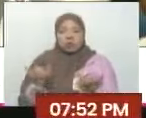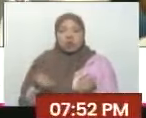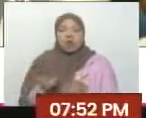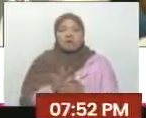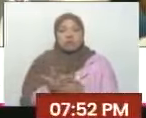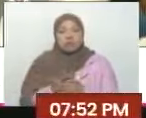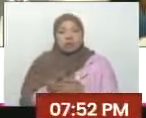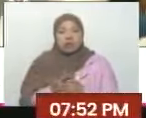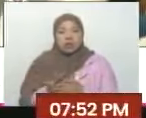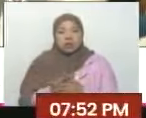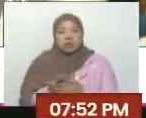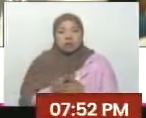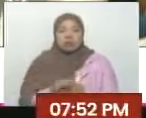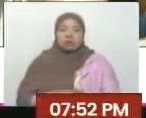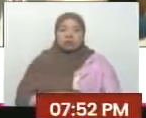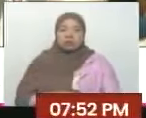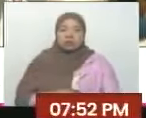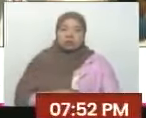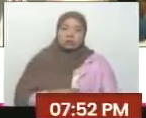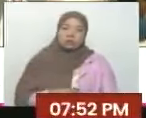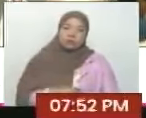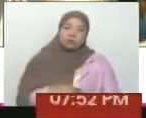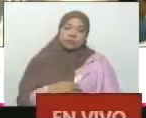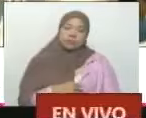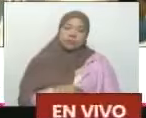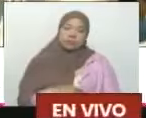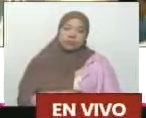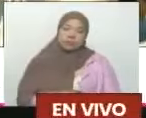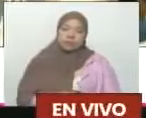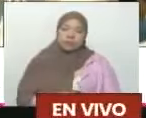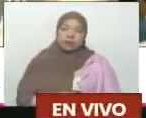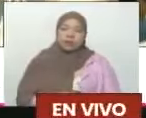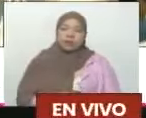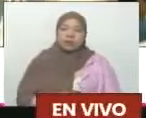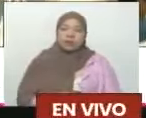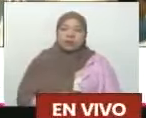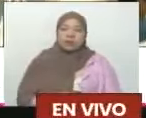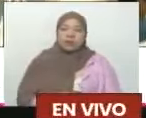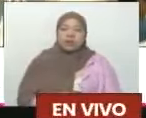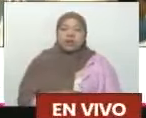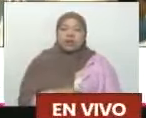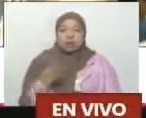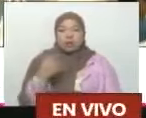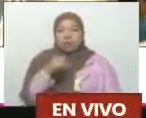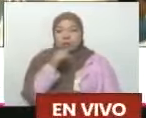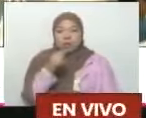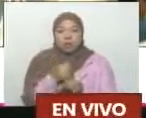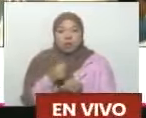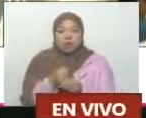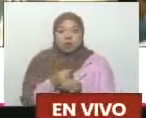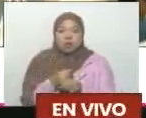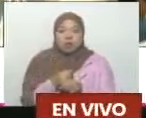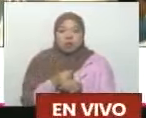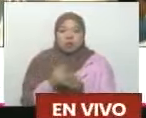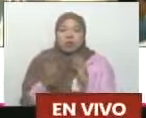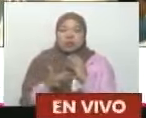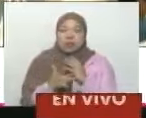funcionando. Y ese dato del Banco Central te dice la fortaleza. Pasa que como es